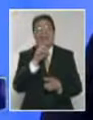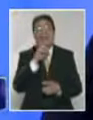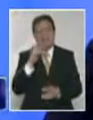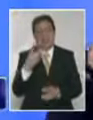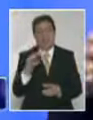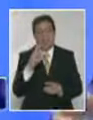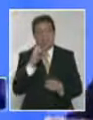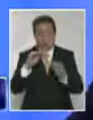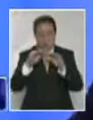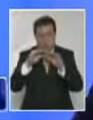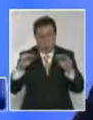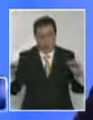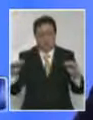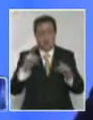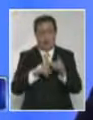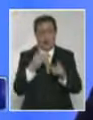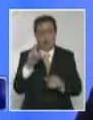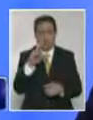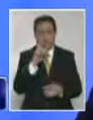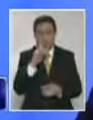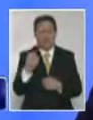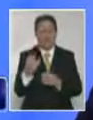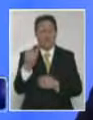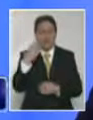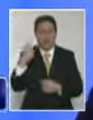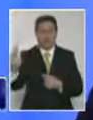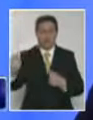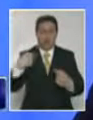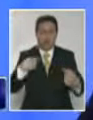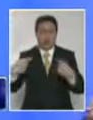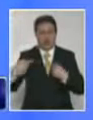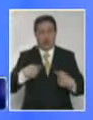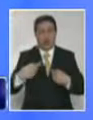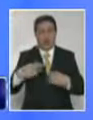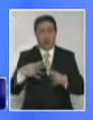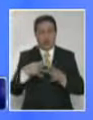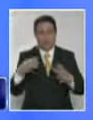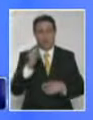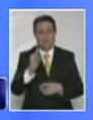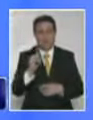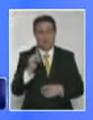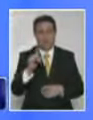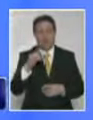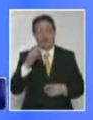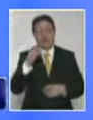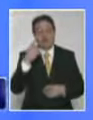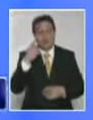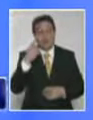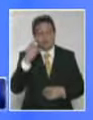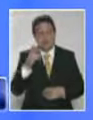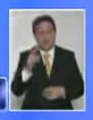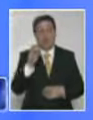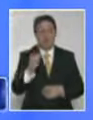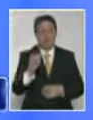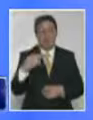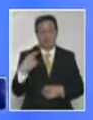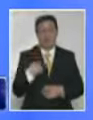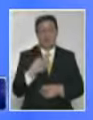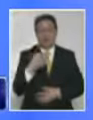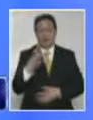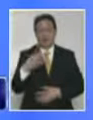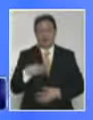hubo críticas incluso en algunos momentos hacia el gobierno militar, pero claro, nosotros éramos